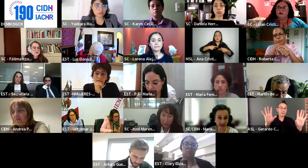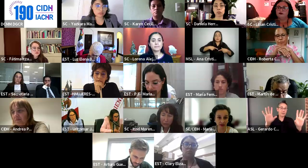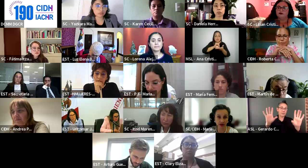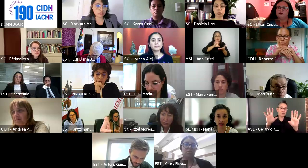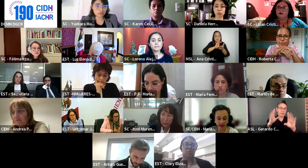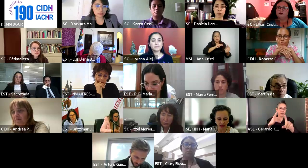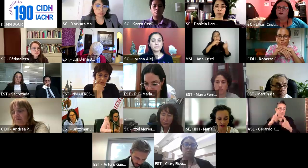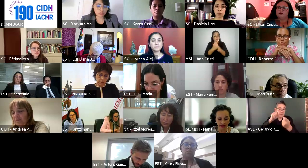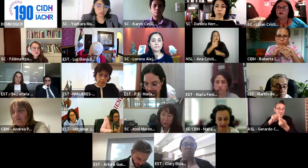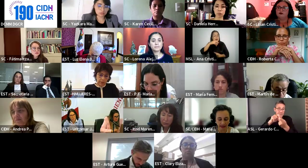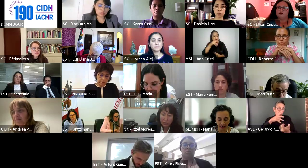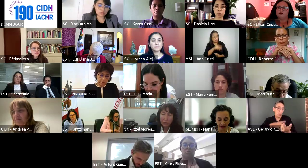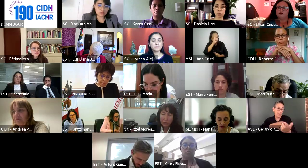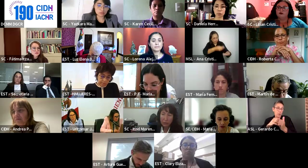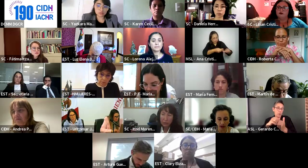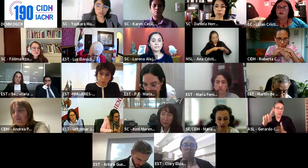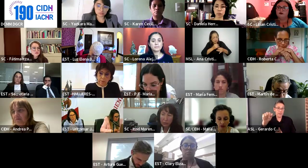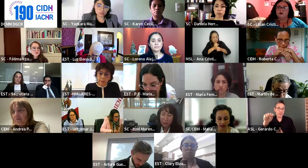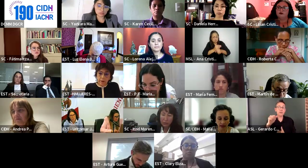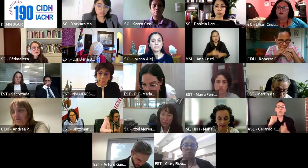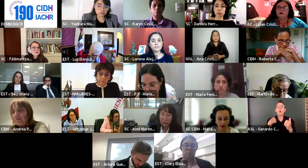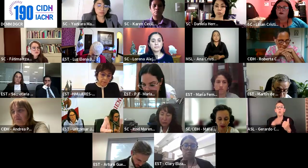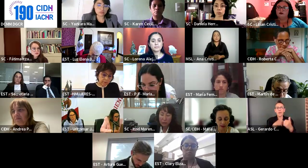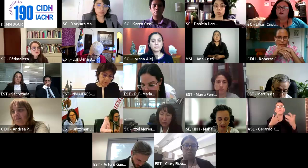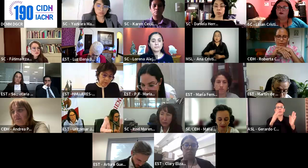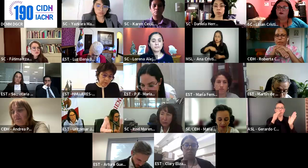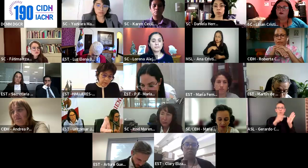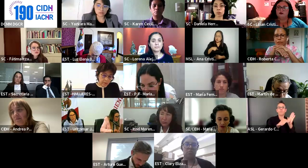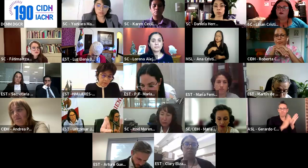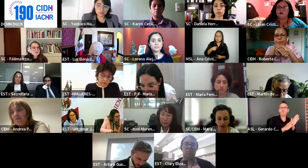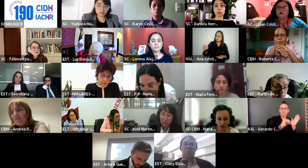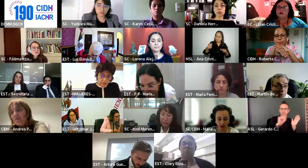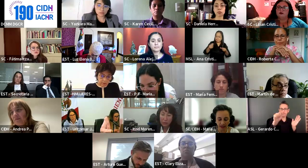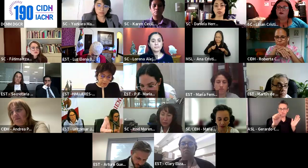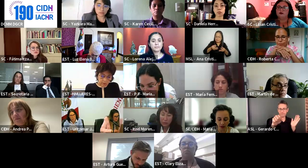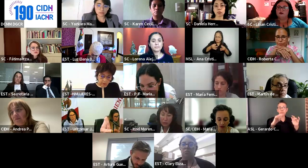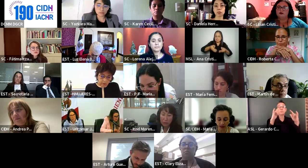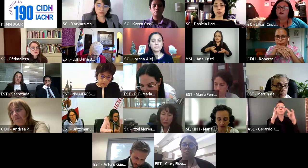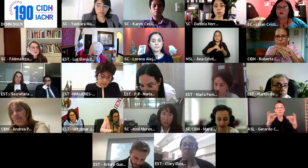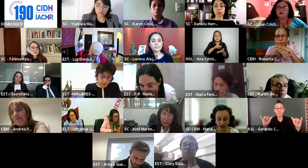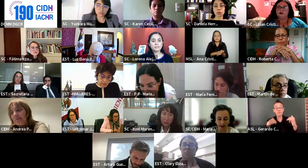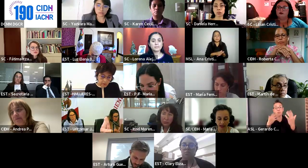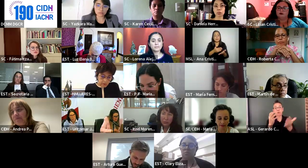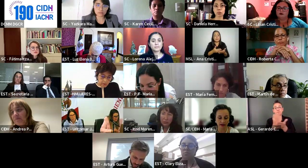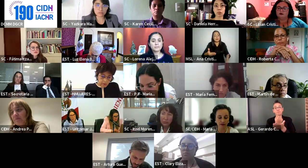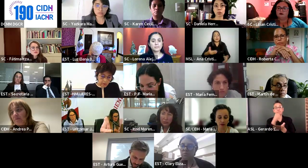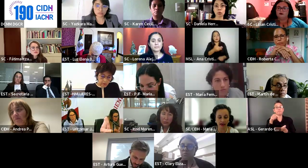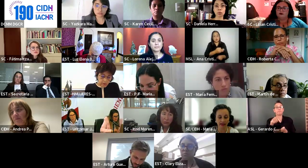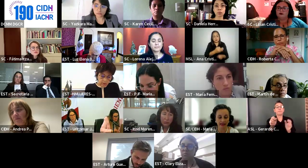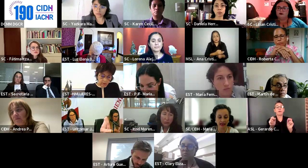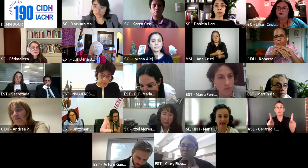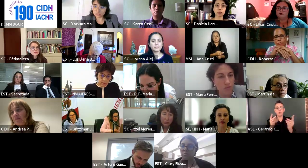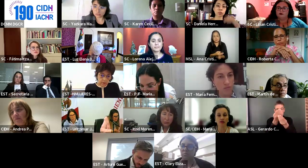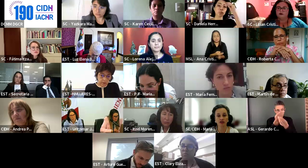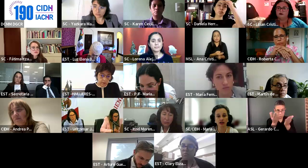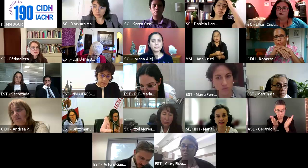perspectiva de género. Entonces, indicar que hemos tomado nota, pero al mismo tiempo aprovechar la oportunidad para